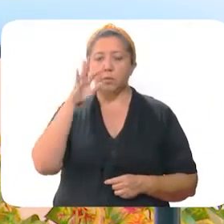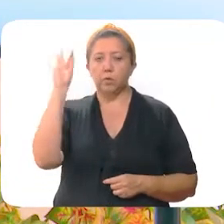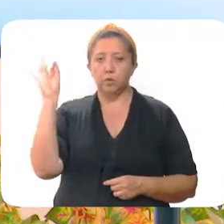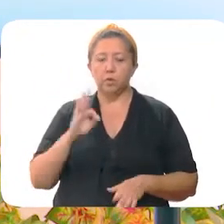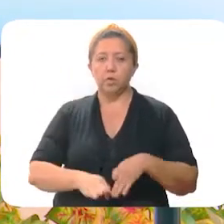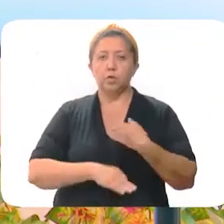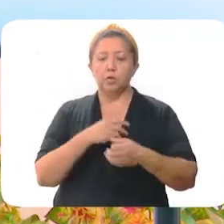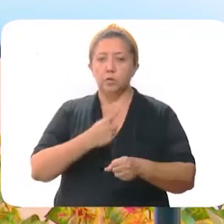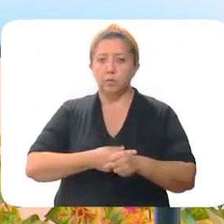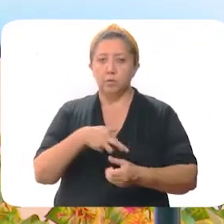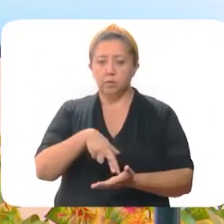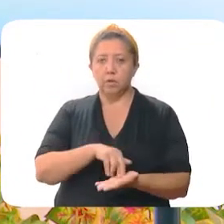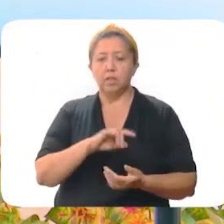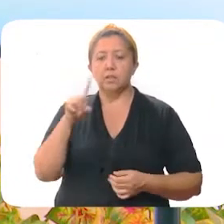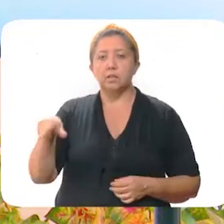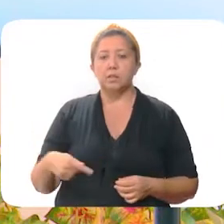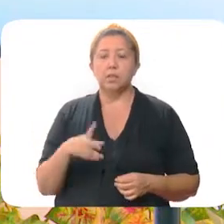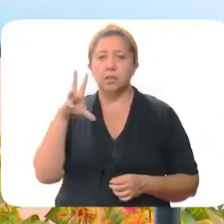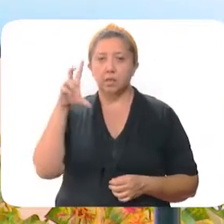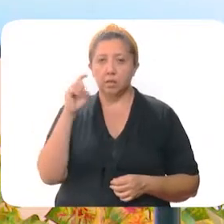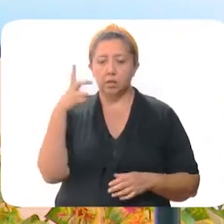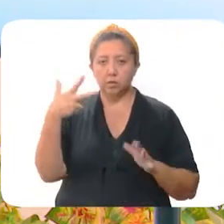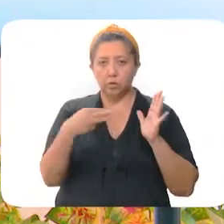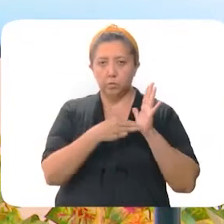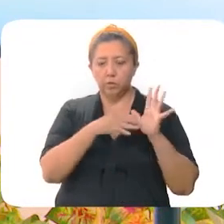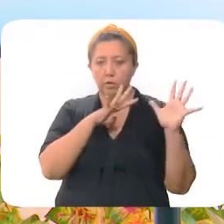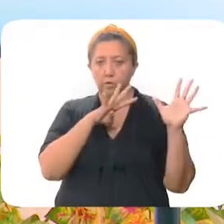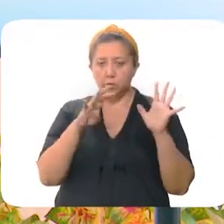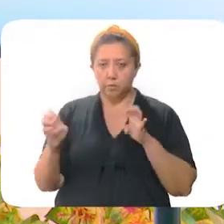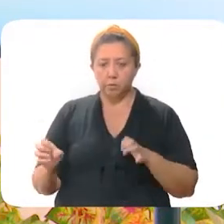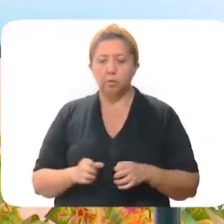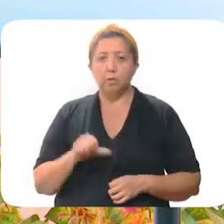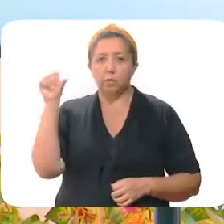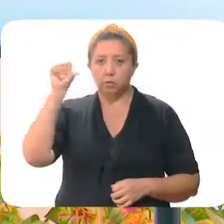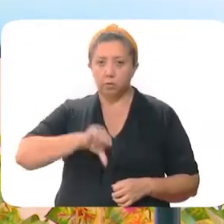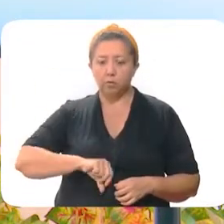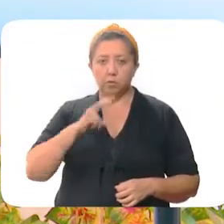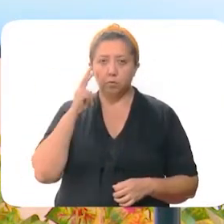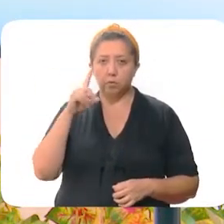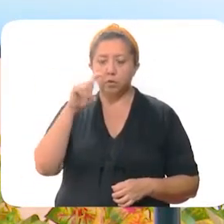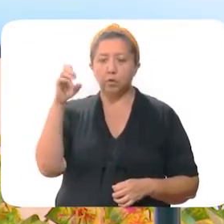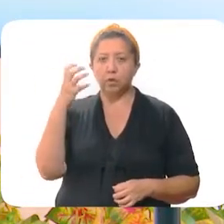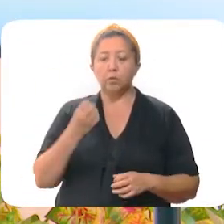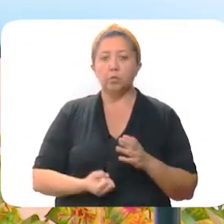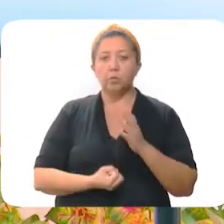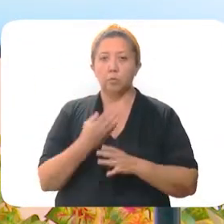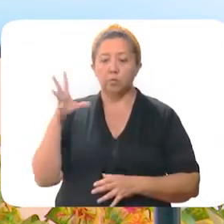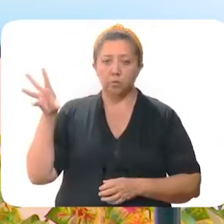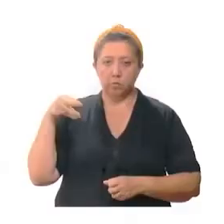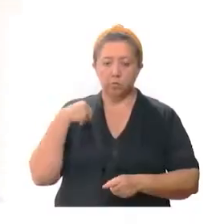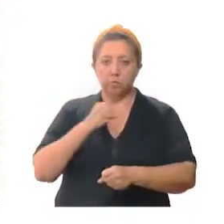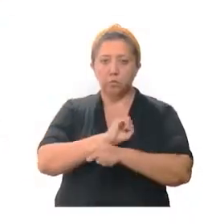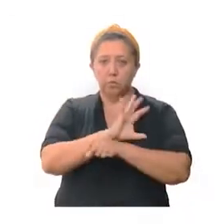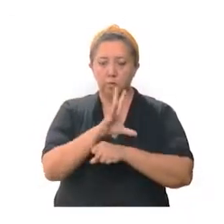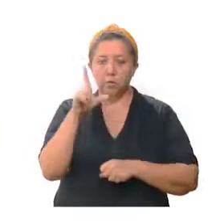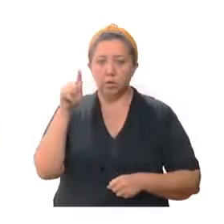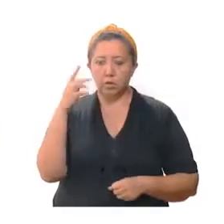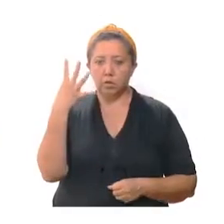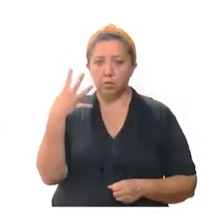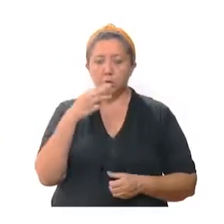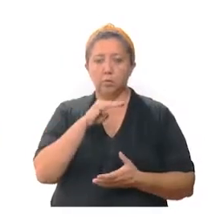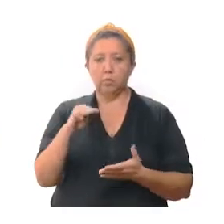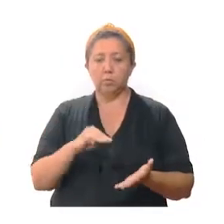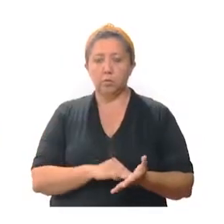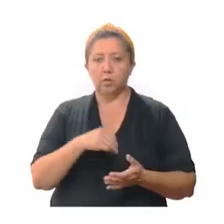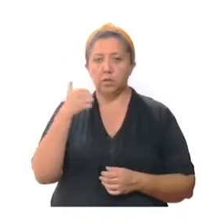87% del total de contagios registrados, que es 38,900. Hoy se detectaron 100 nuevos contagios de coronavirus, 74